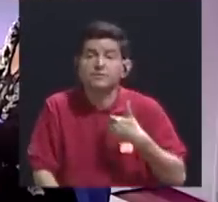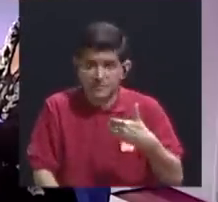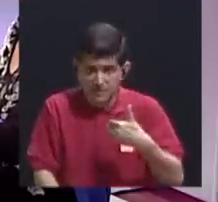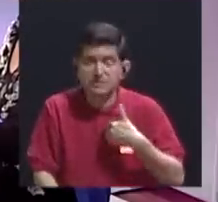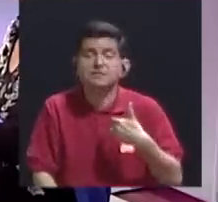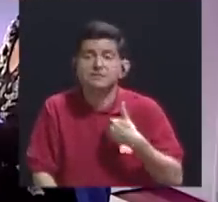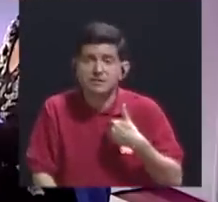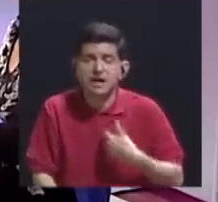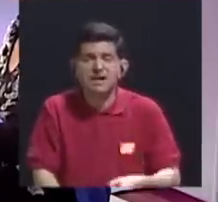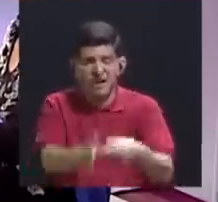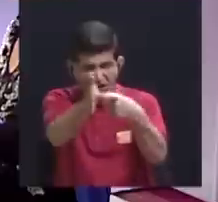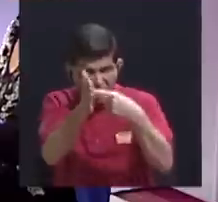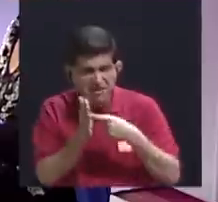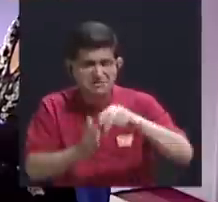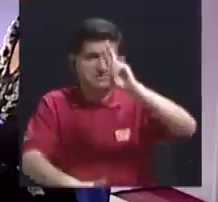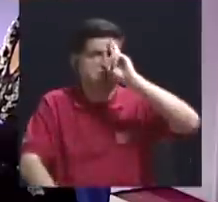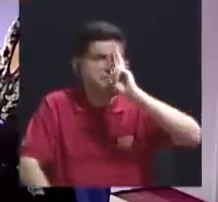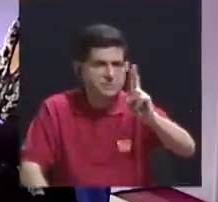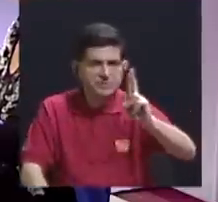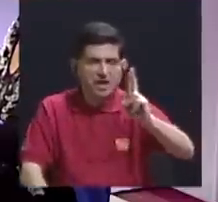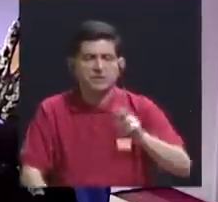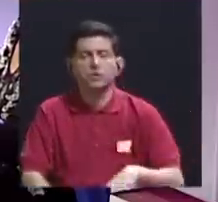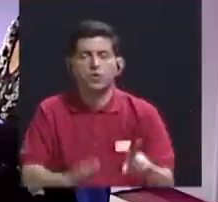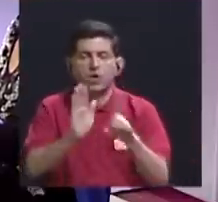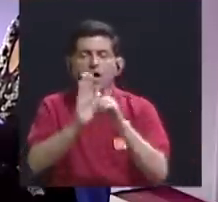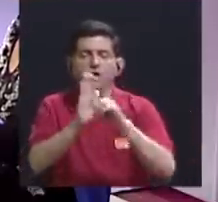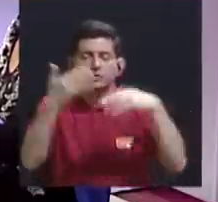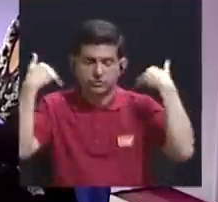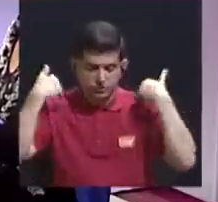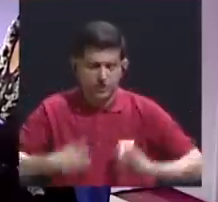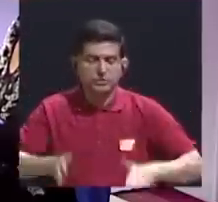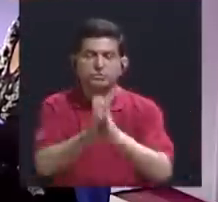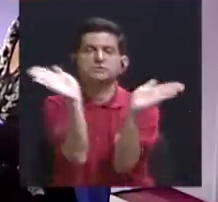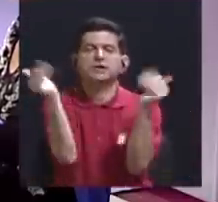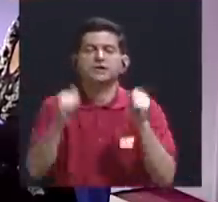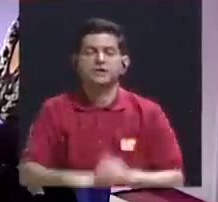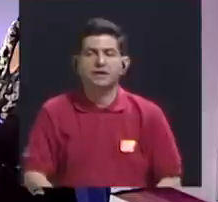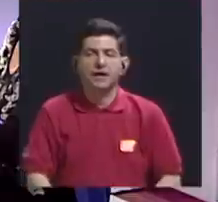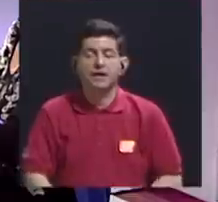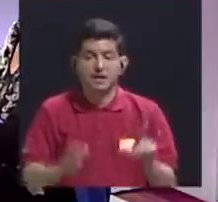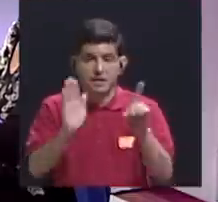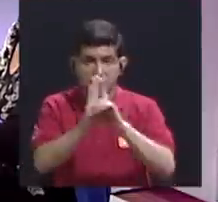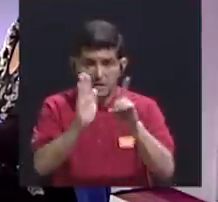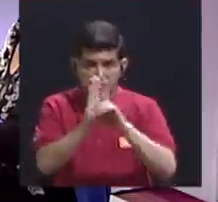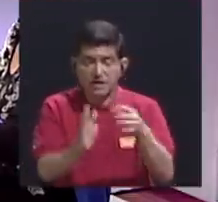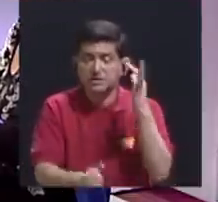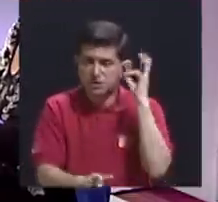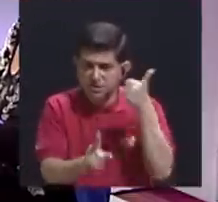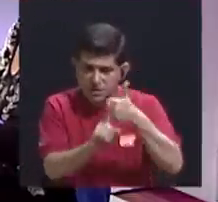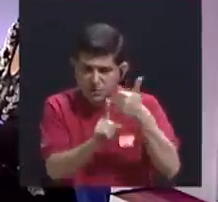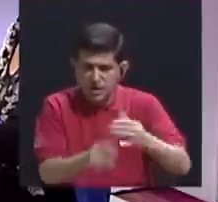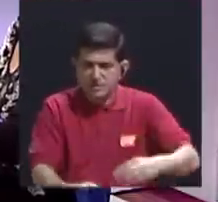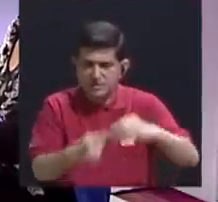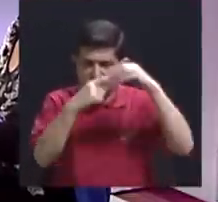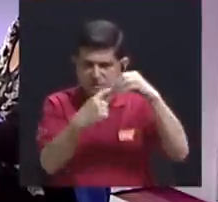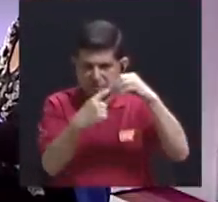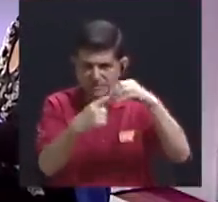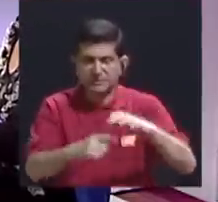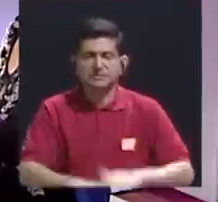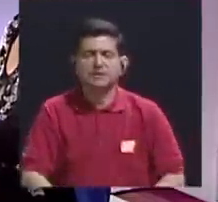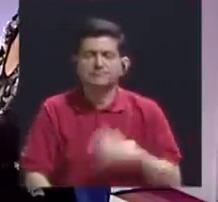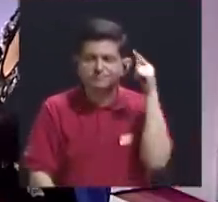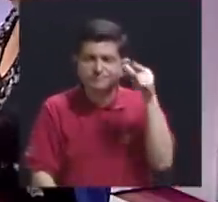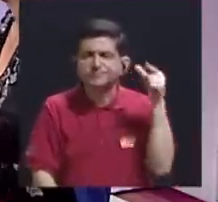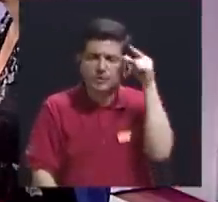que exigir el respeto a los derechos humanos en general y a los derechos de las mujeres en particular por